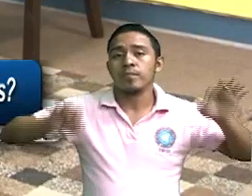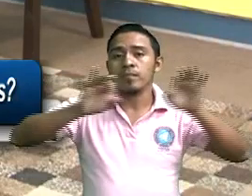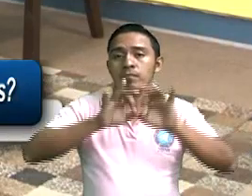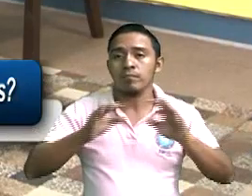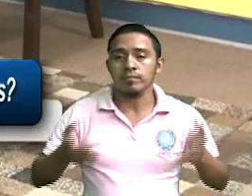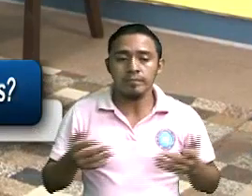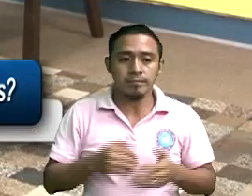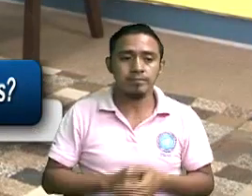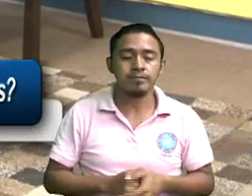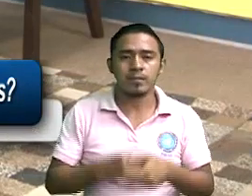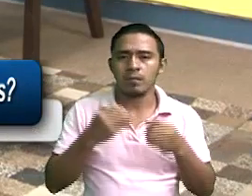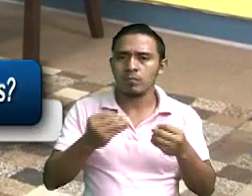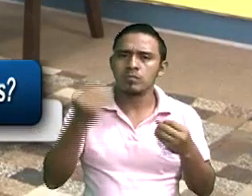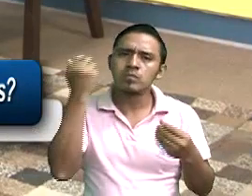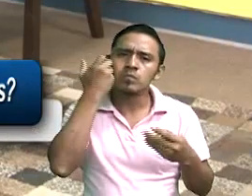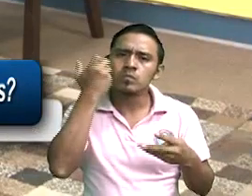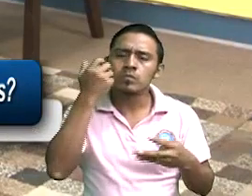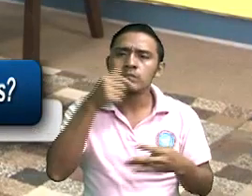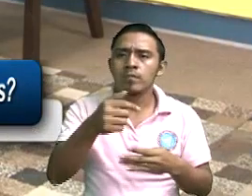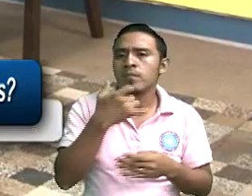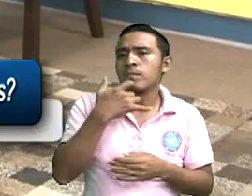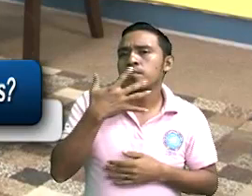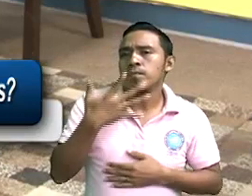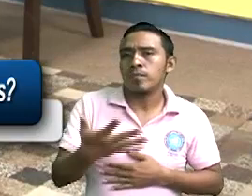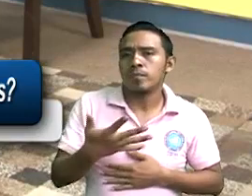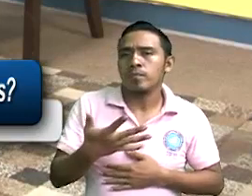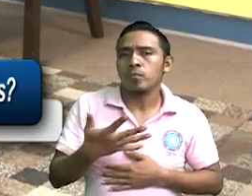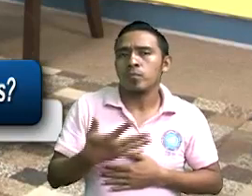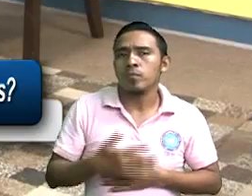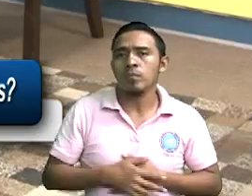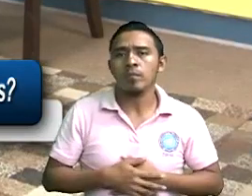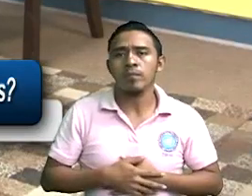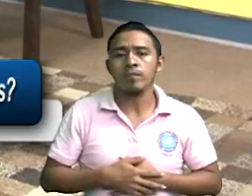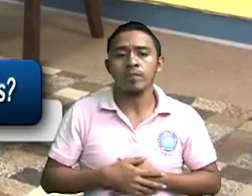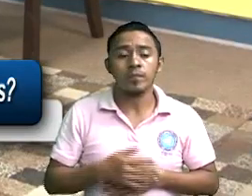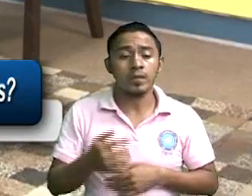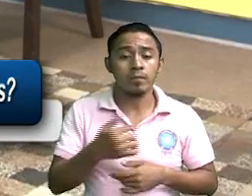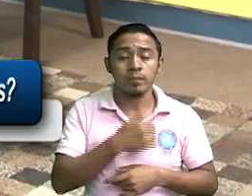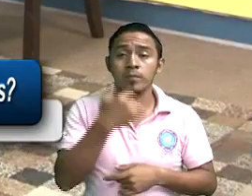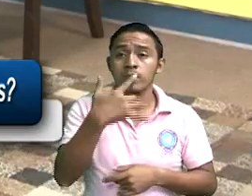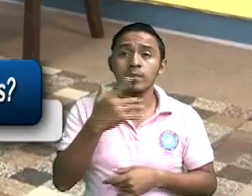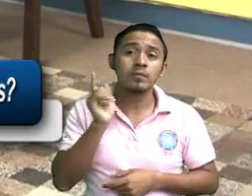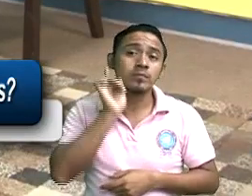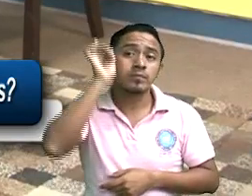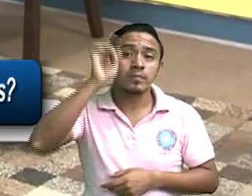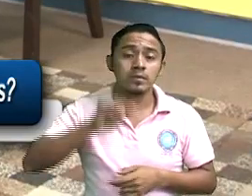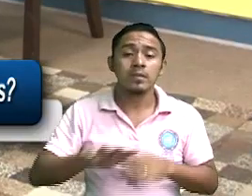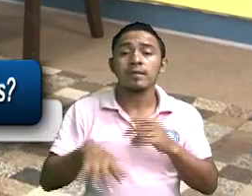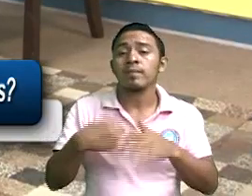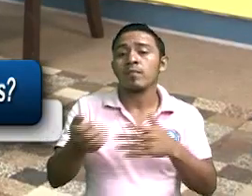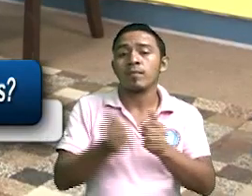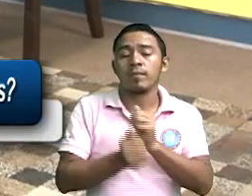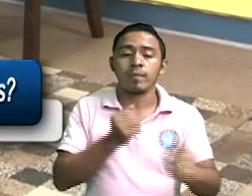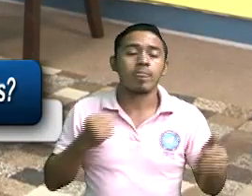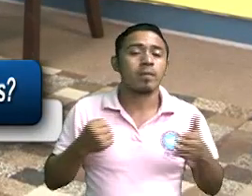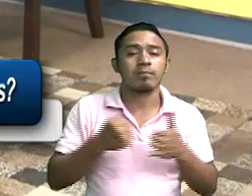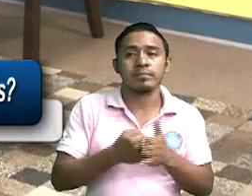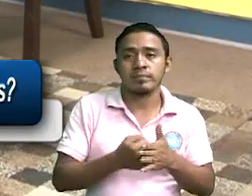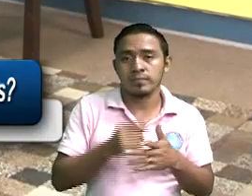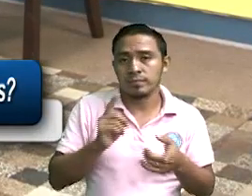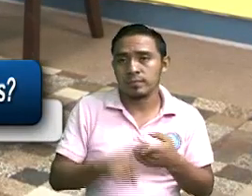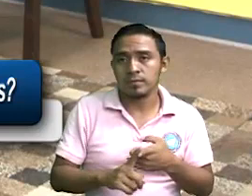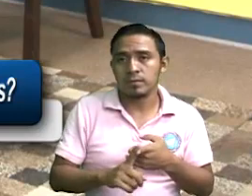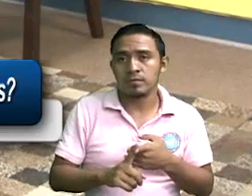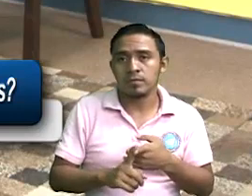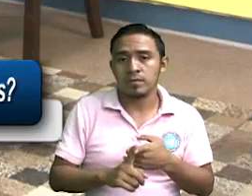ejemplo, muchas de estas enfermedades se desencadenan o se desarrollan después de un trauma. No necesariamente